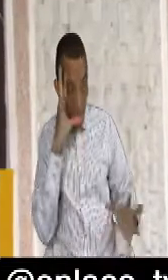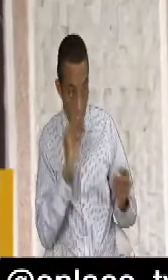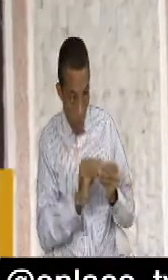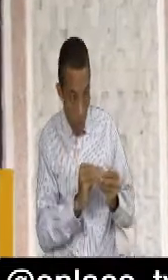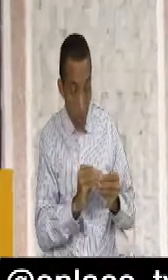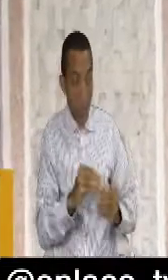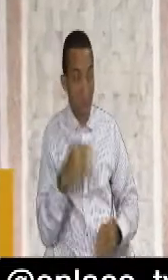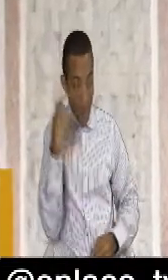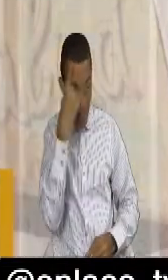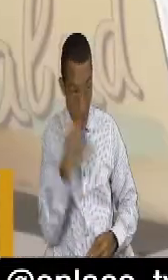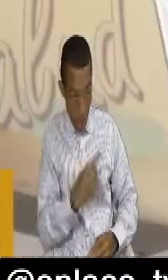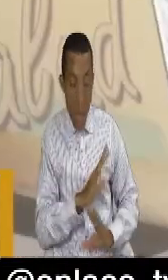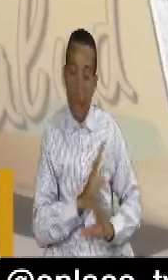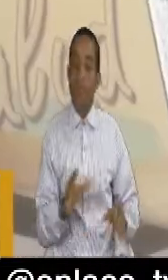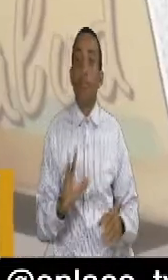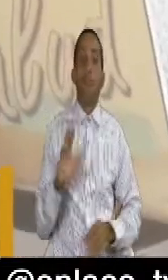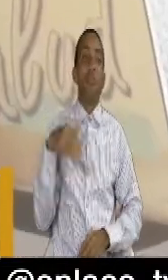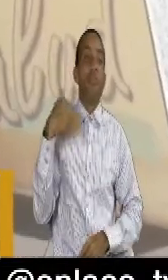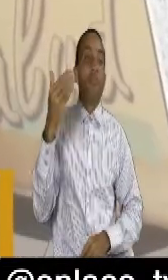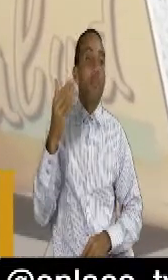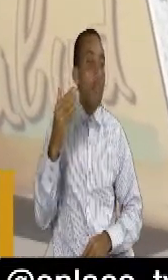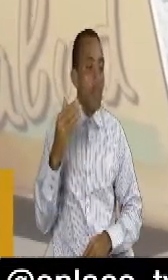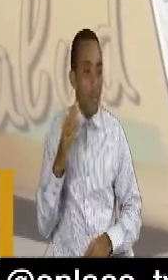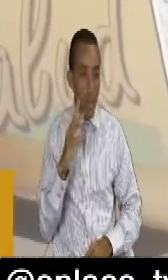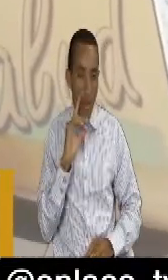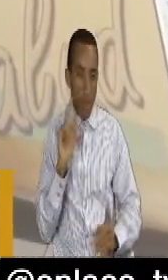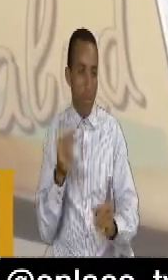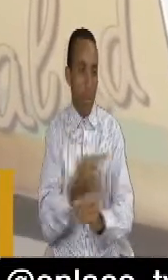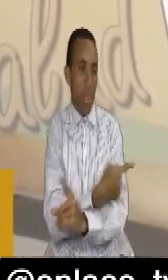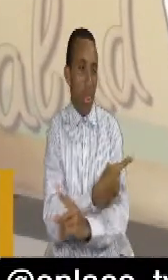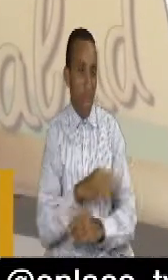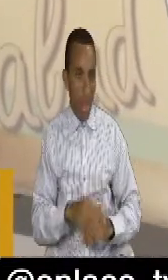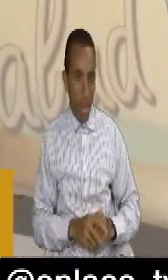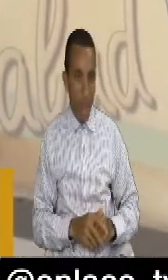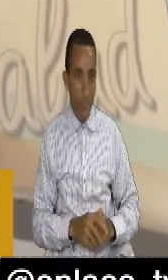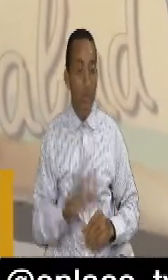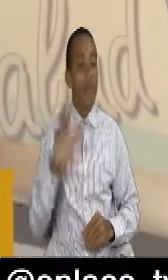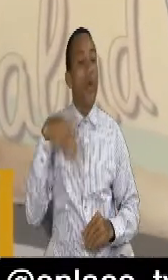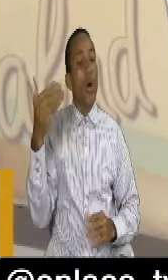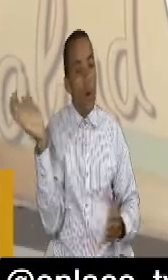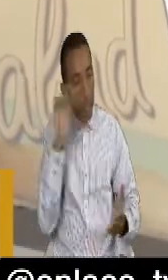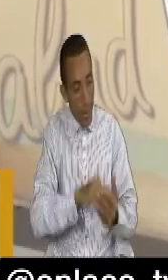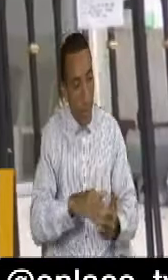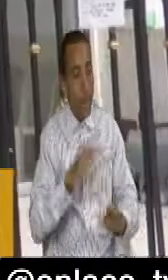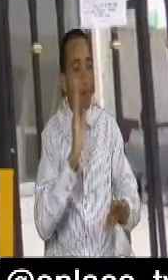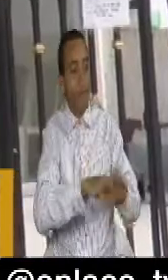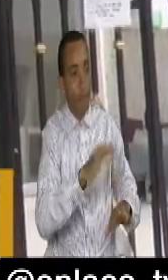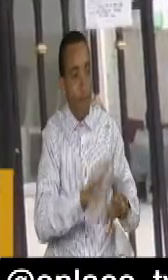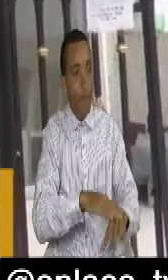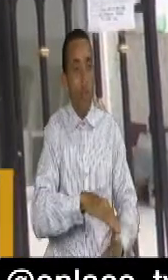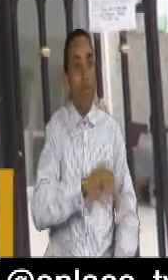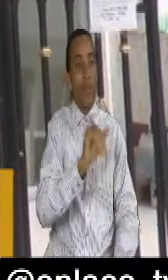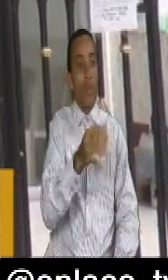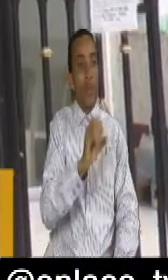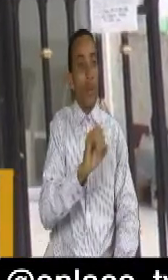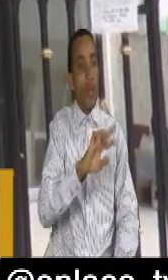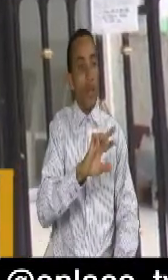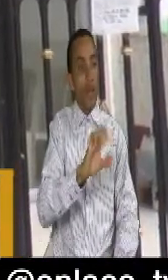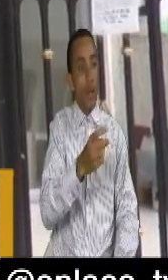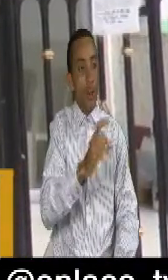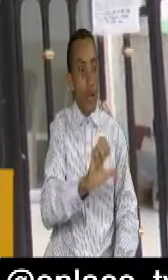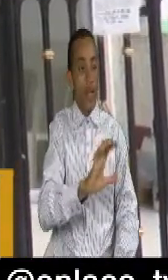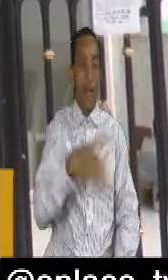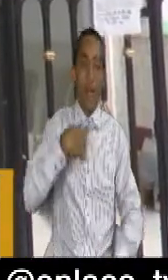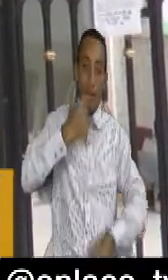septiembre no lo incumplieron. En vista de las llamadas que hice nuevamente al señor Jorge Olano, gerente de MD